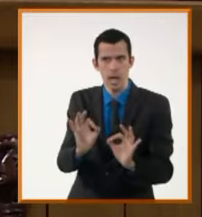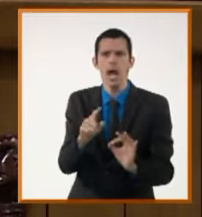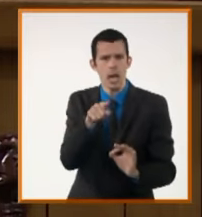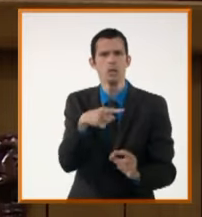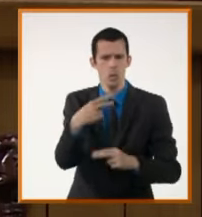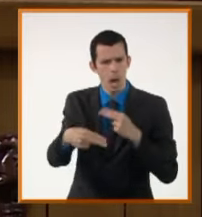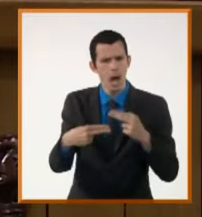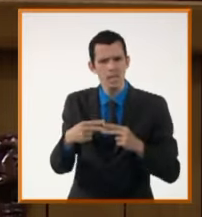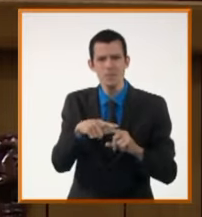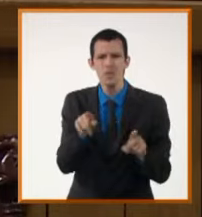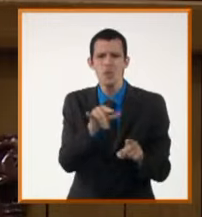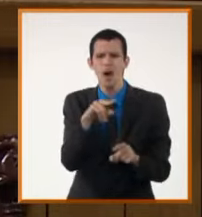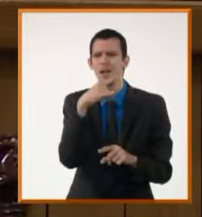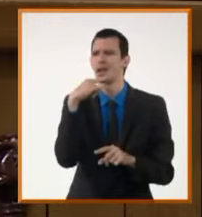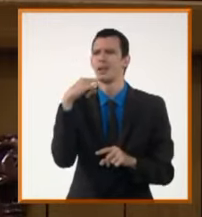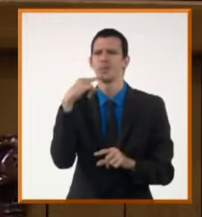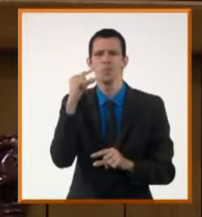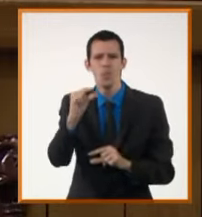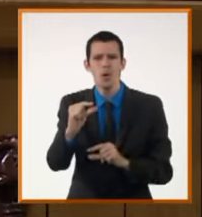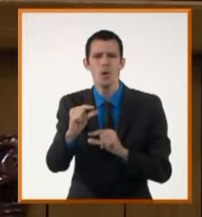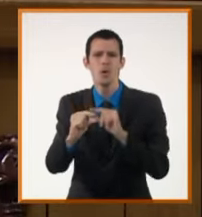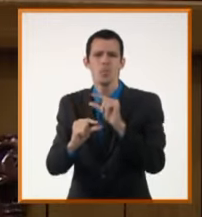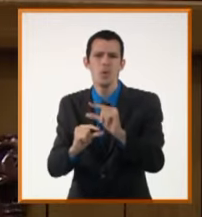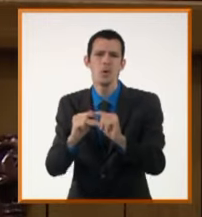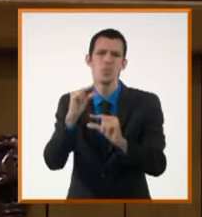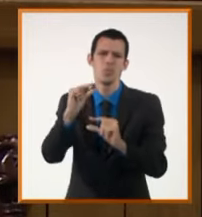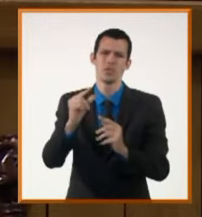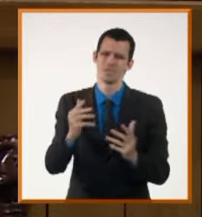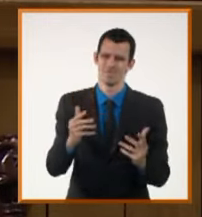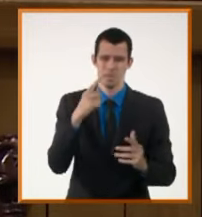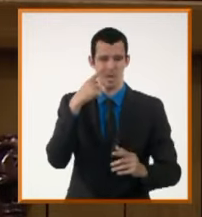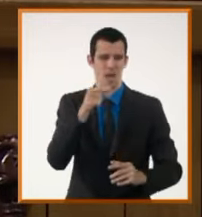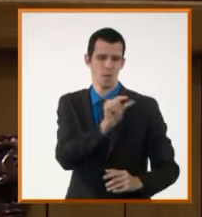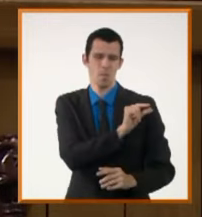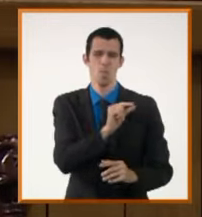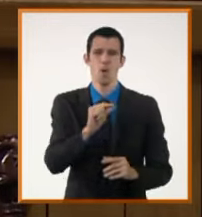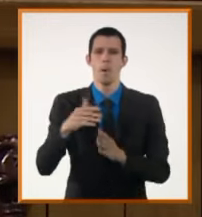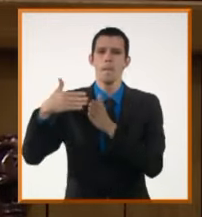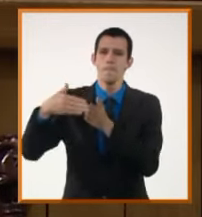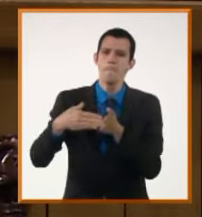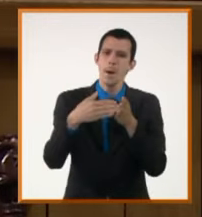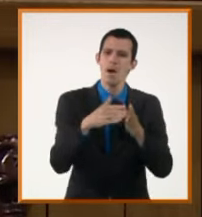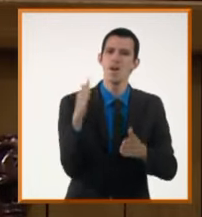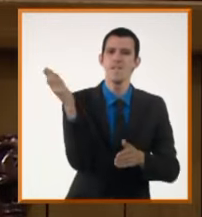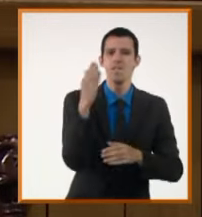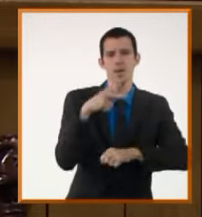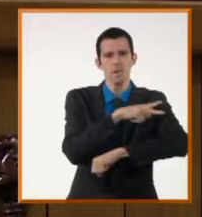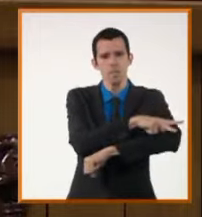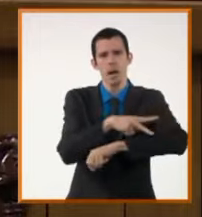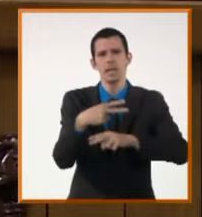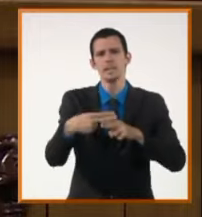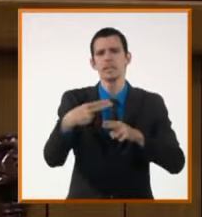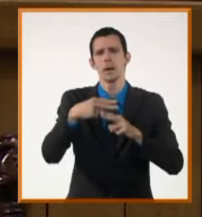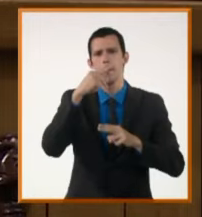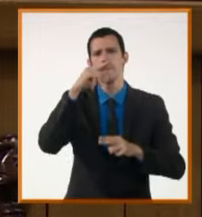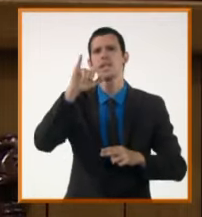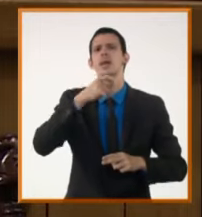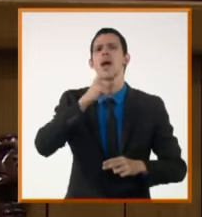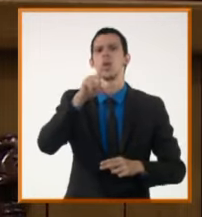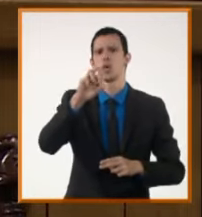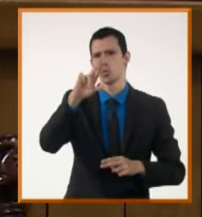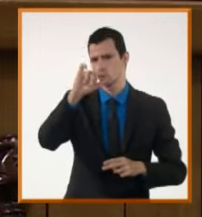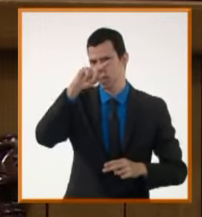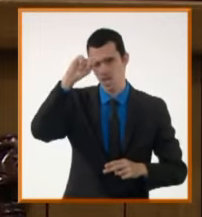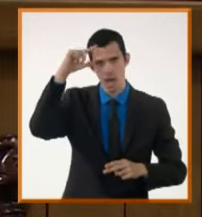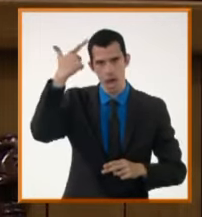incluso recientemente, el último barco de leche que vino de Bielorrusia no se pagó un centavo en divisa. ¿Por